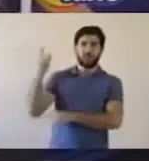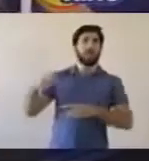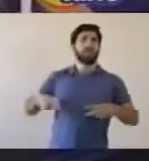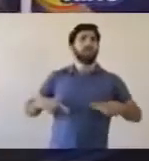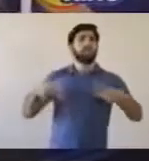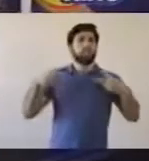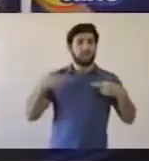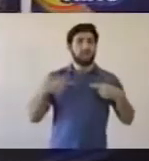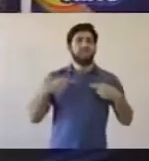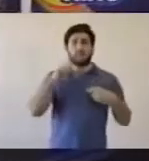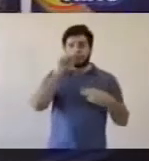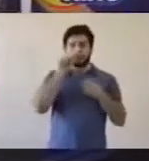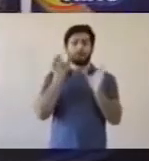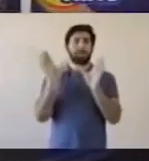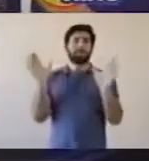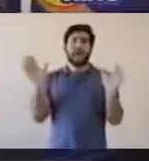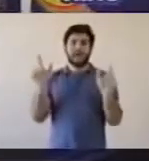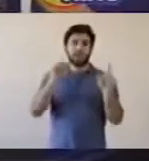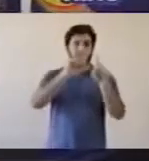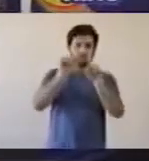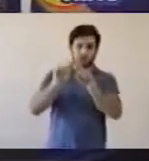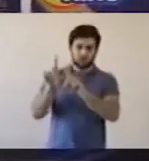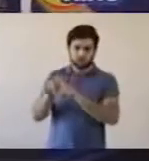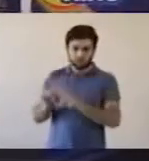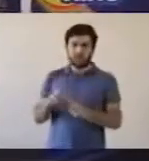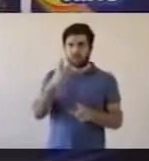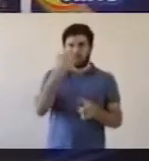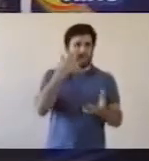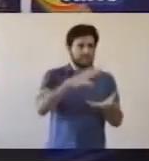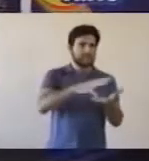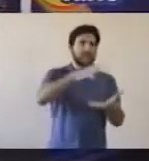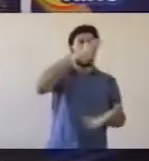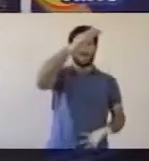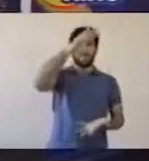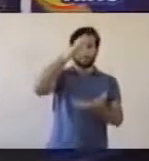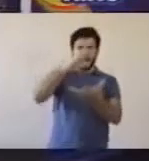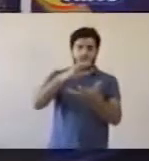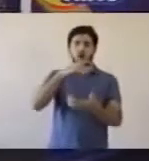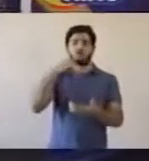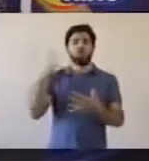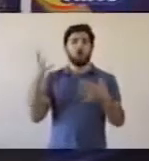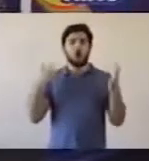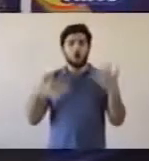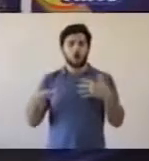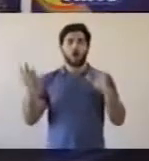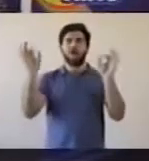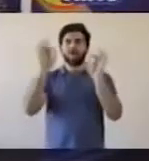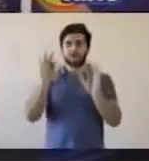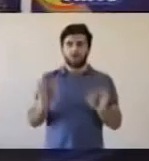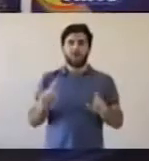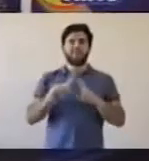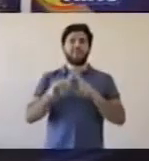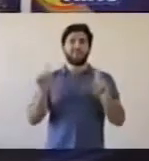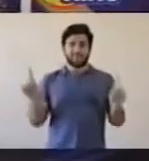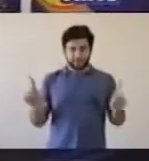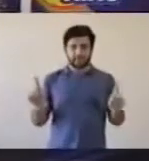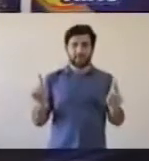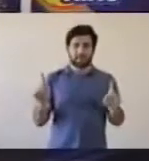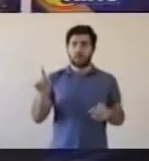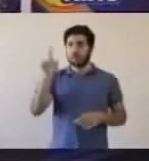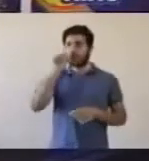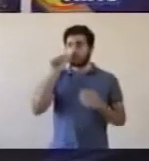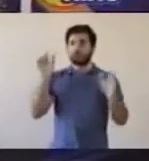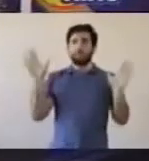Y también aprendimos los sonidos finales iguales con O y con